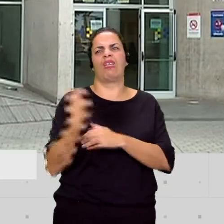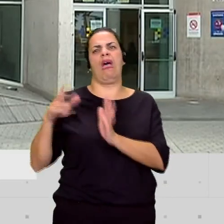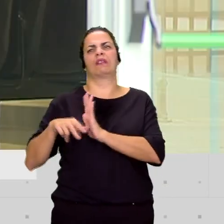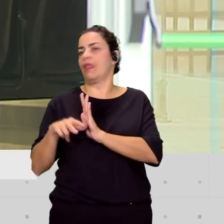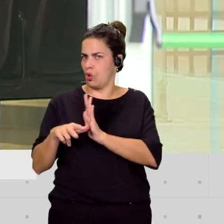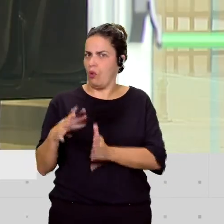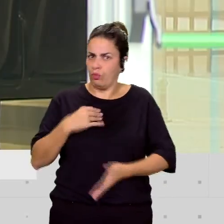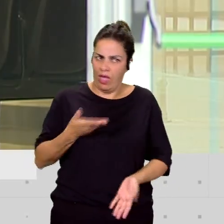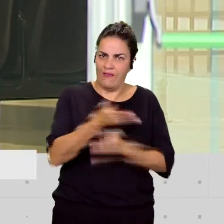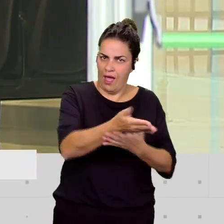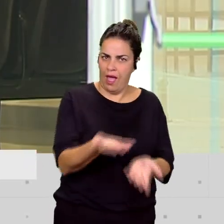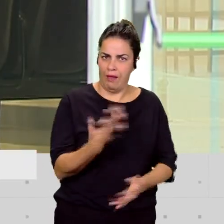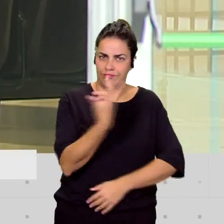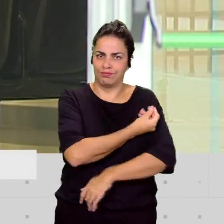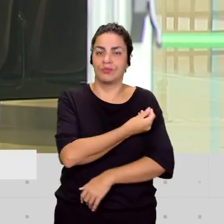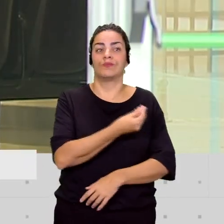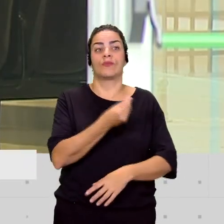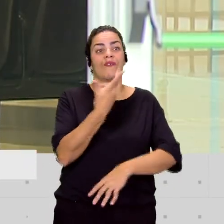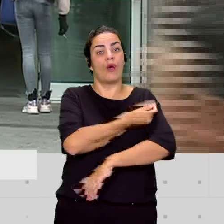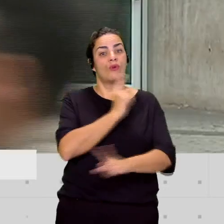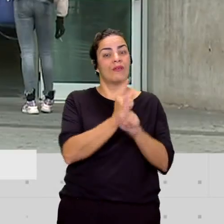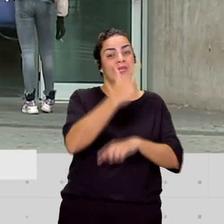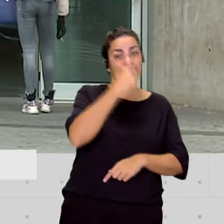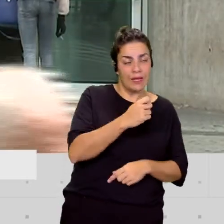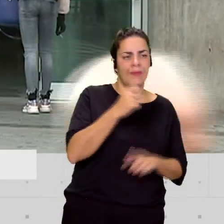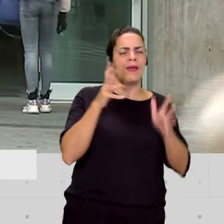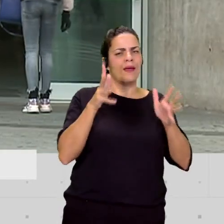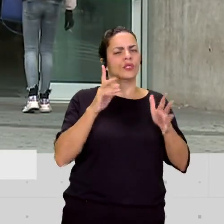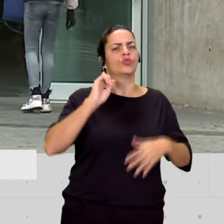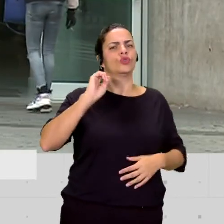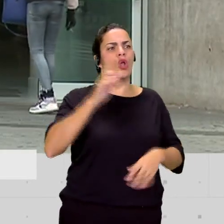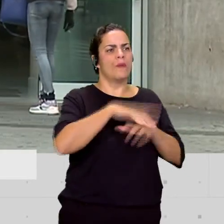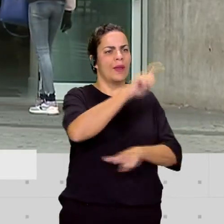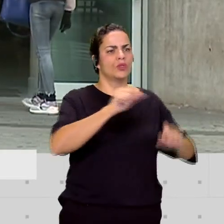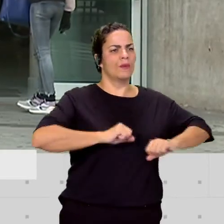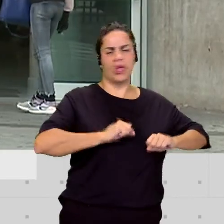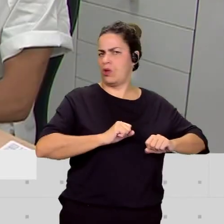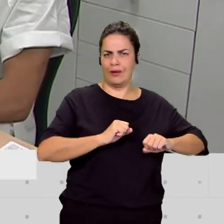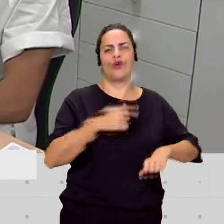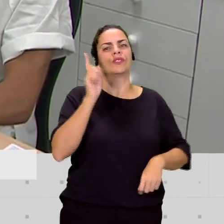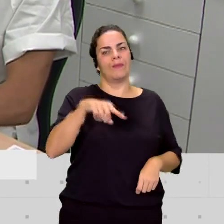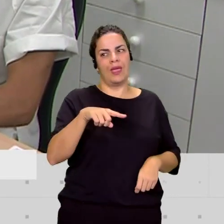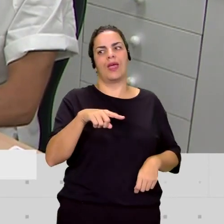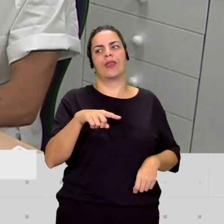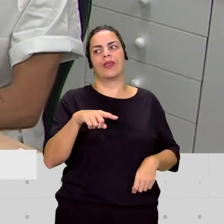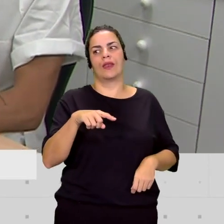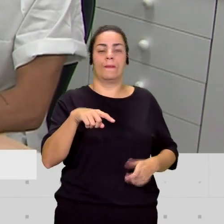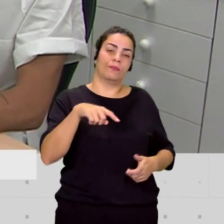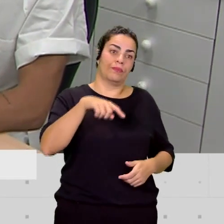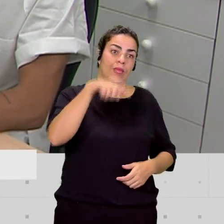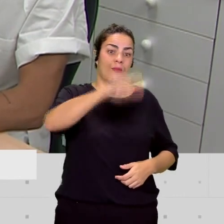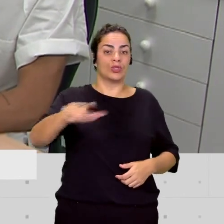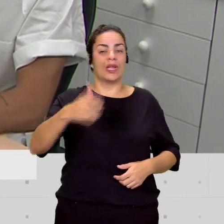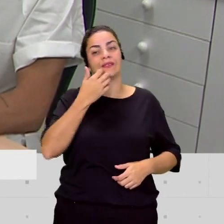La vacunación contra la gripe se recomienda no solo en las personas mayores, sino también en las personas afectadas por